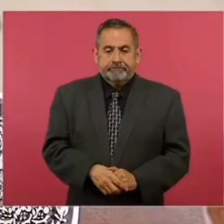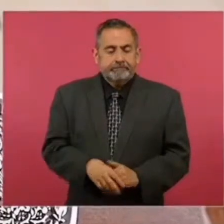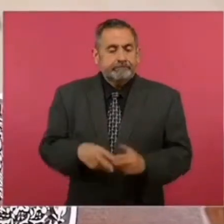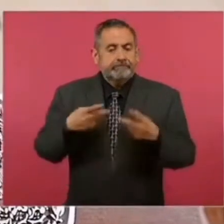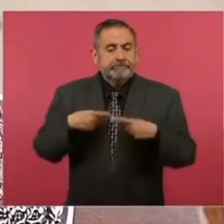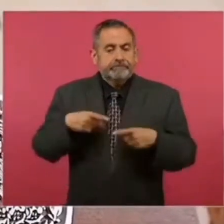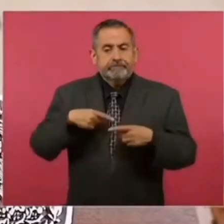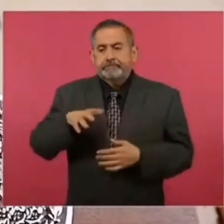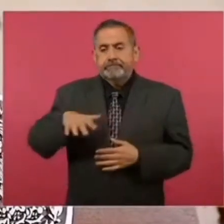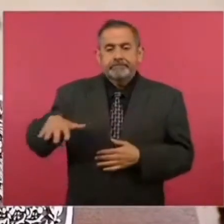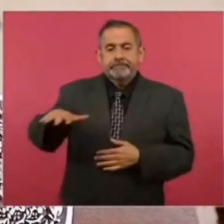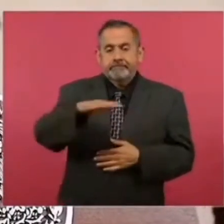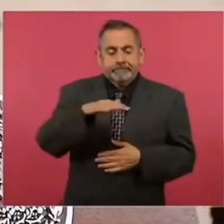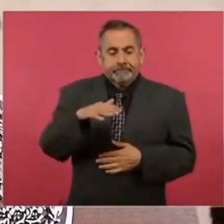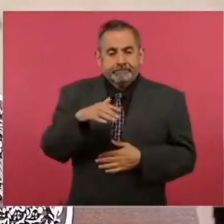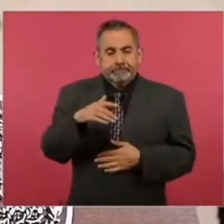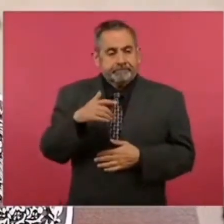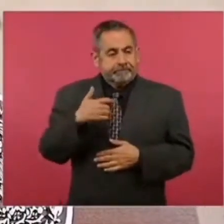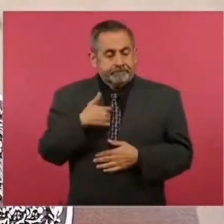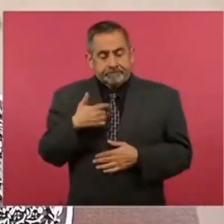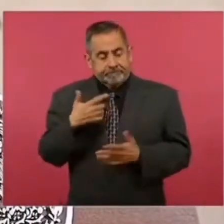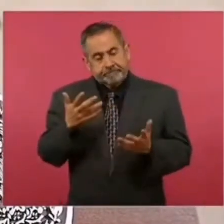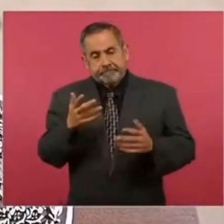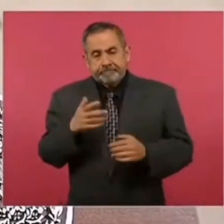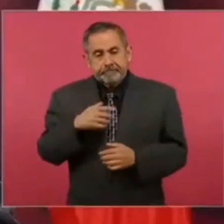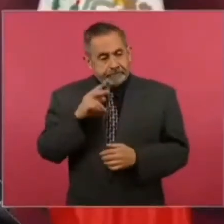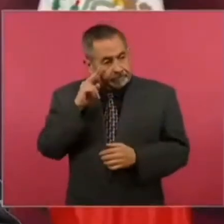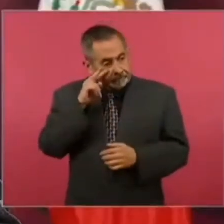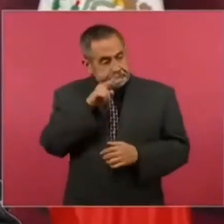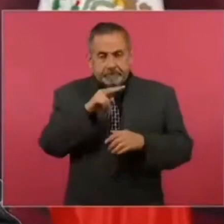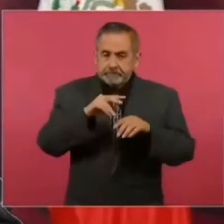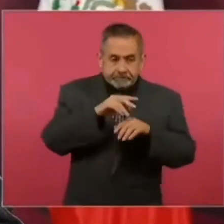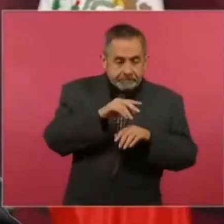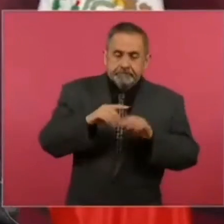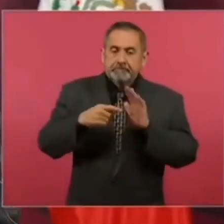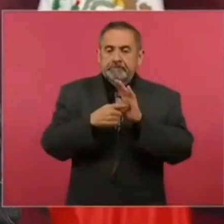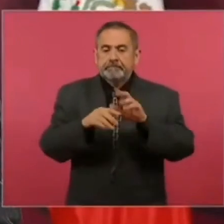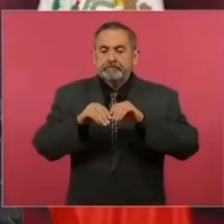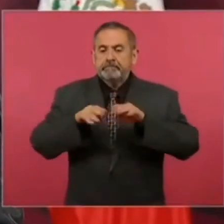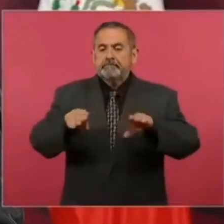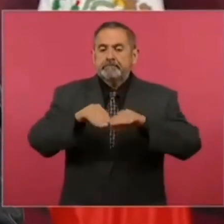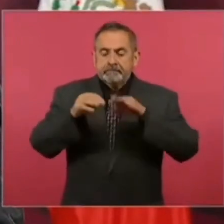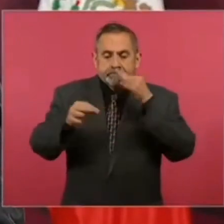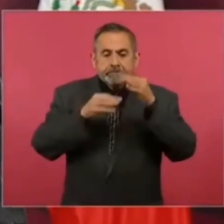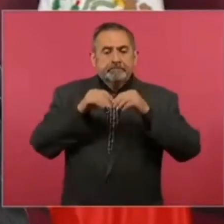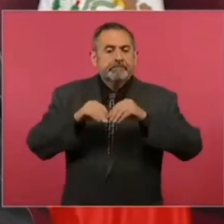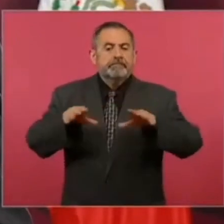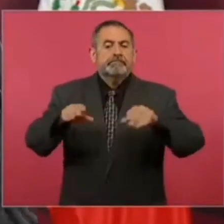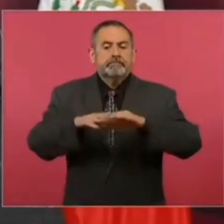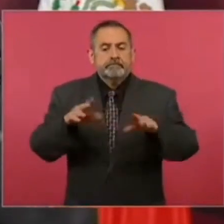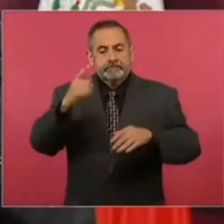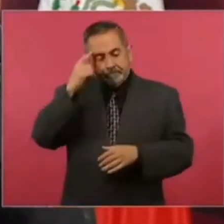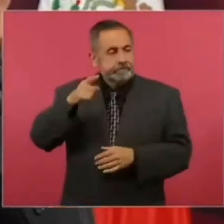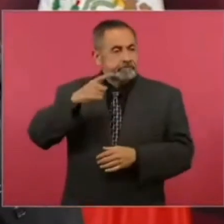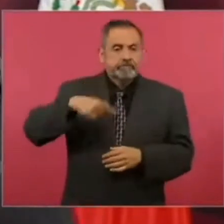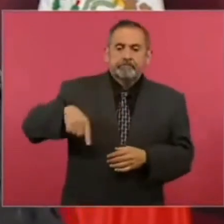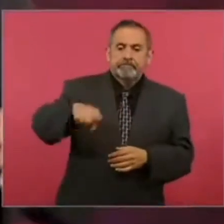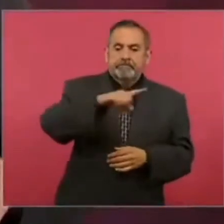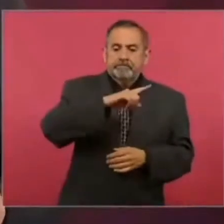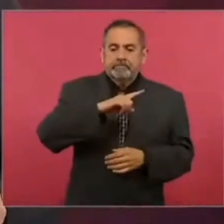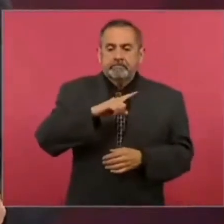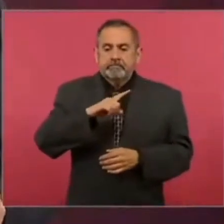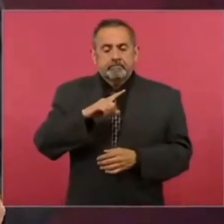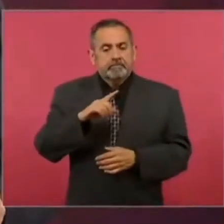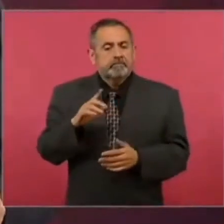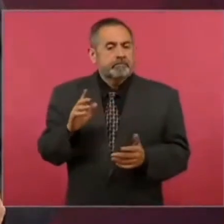la gente, o sea, yo lo doy a conocer todo esto para